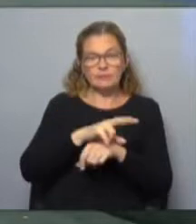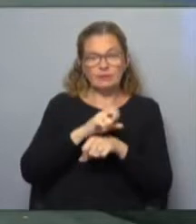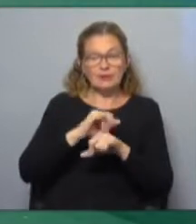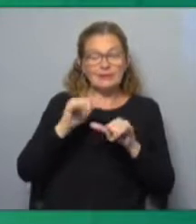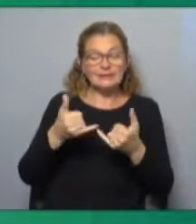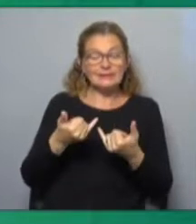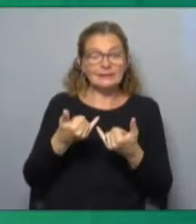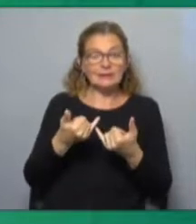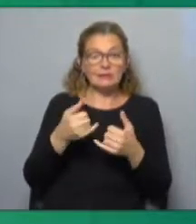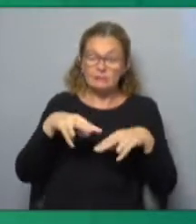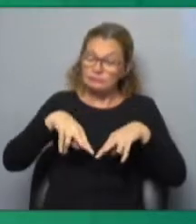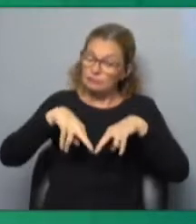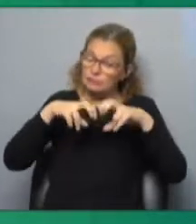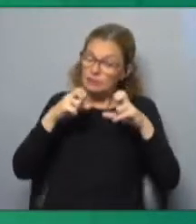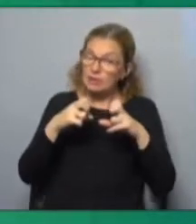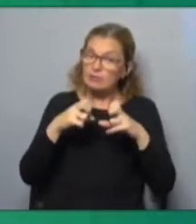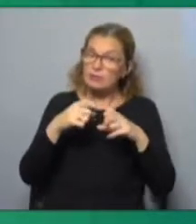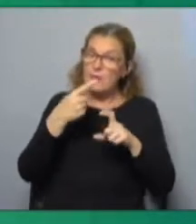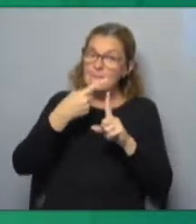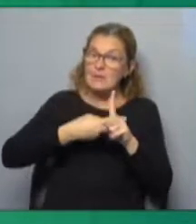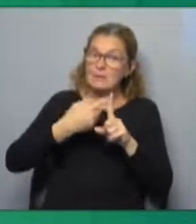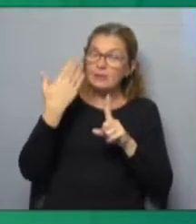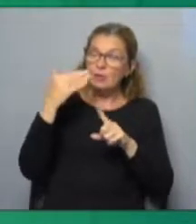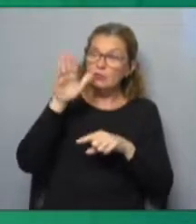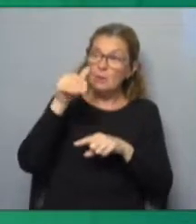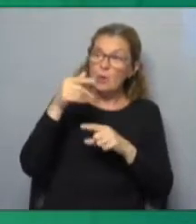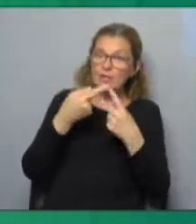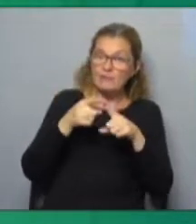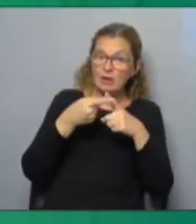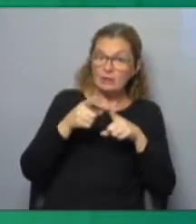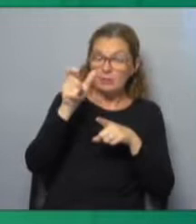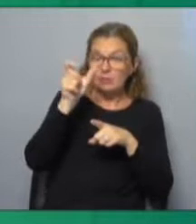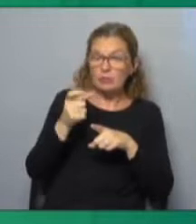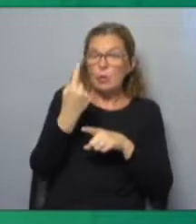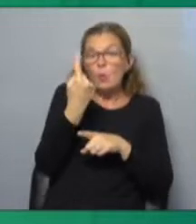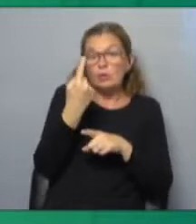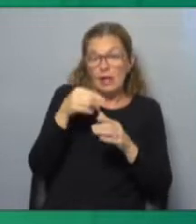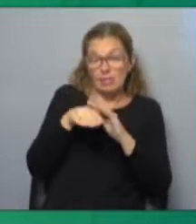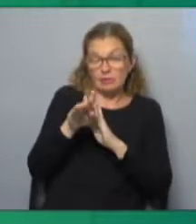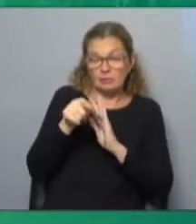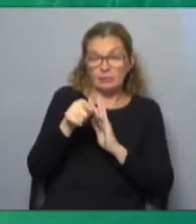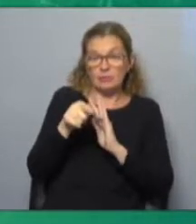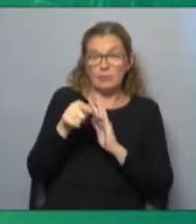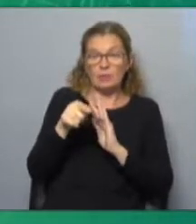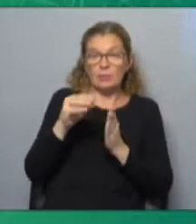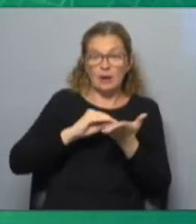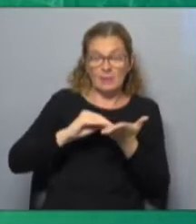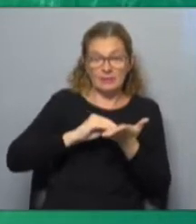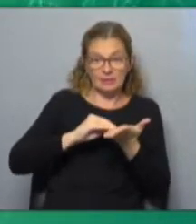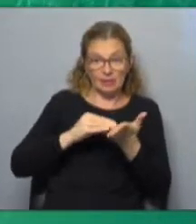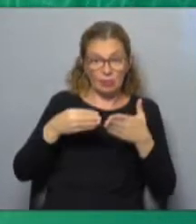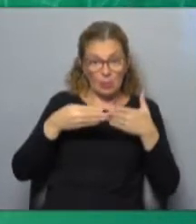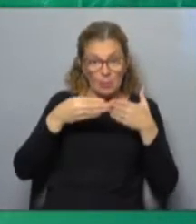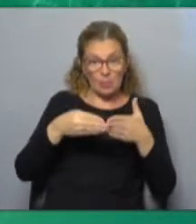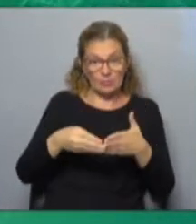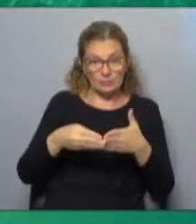ya está investigando, de hecho, el mes pasado citó a varias personas, entre ellas representantes de la Administración Nacional de